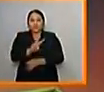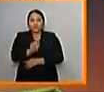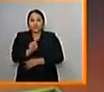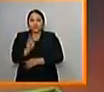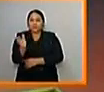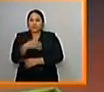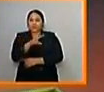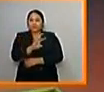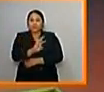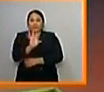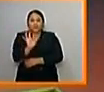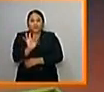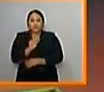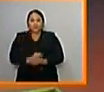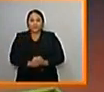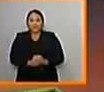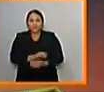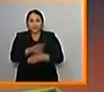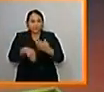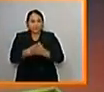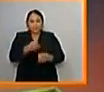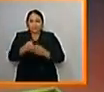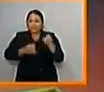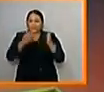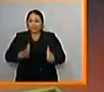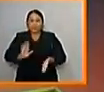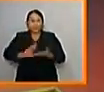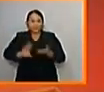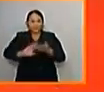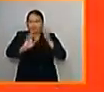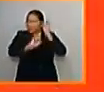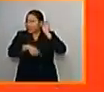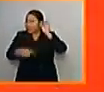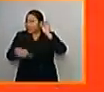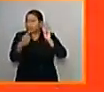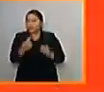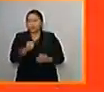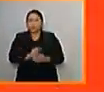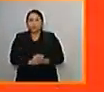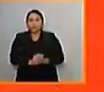y 69. Para todos los jugadores de más 1,